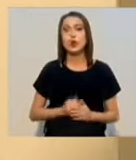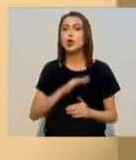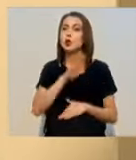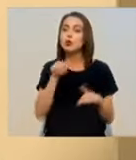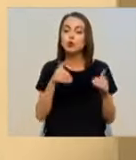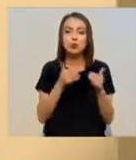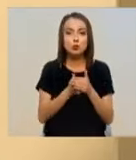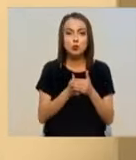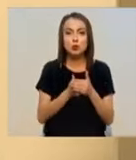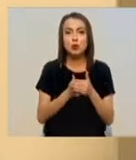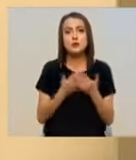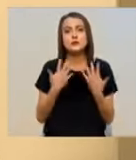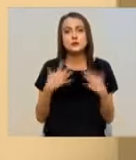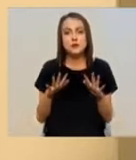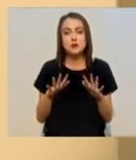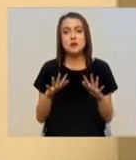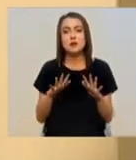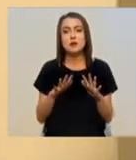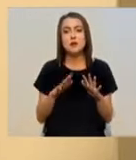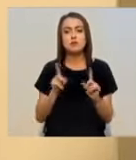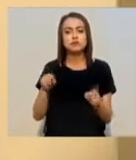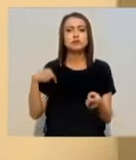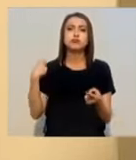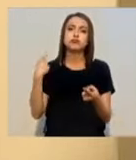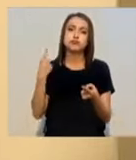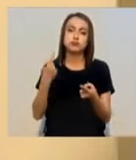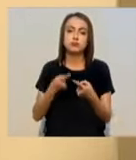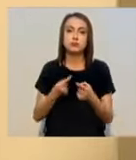todo lo que se ha dado